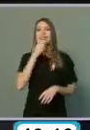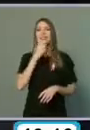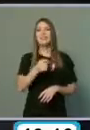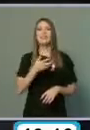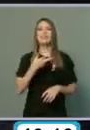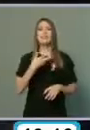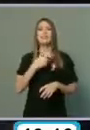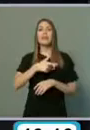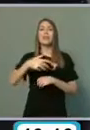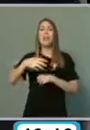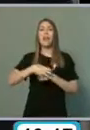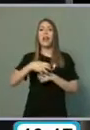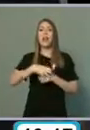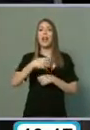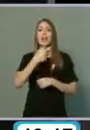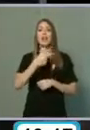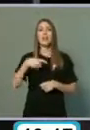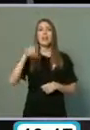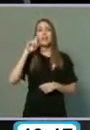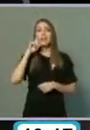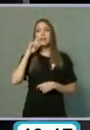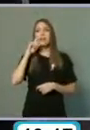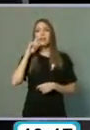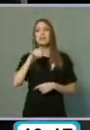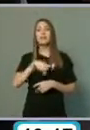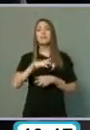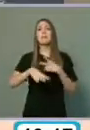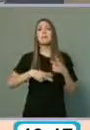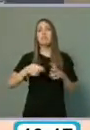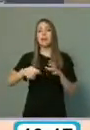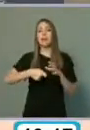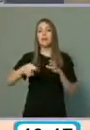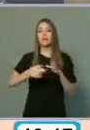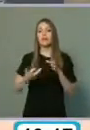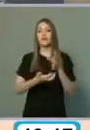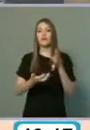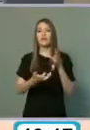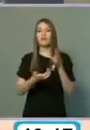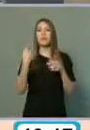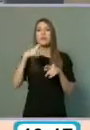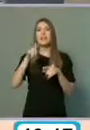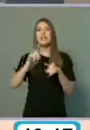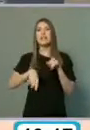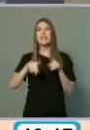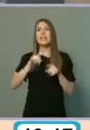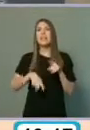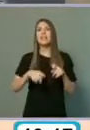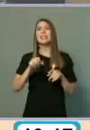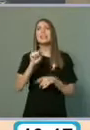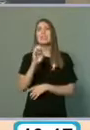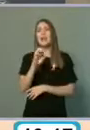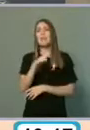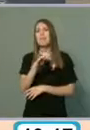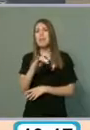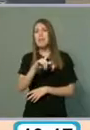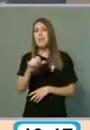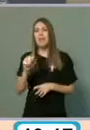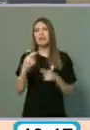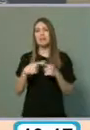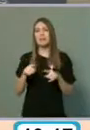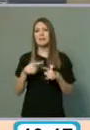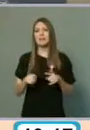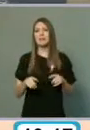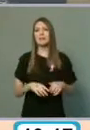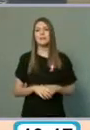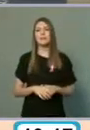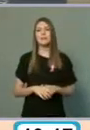de tomate, pero lo vamos a colar para quitar el exceso de pues, semillitas de gabacito que tiene. Pame, ¿te puedo pasar esto, por